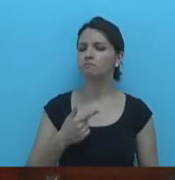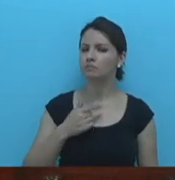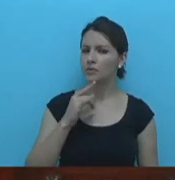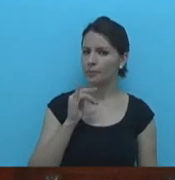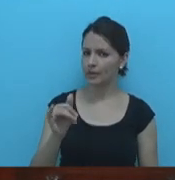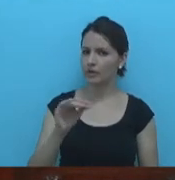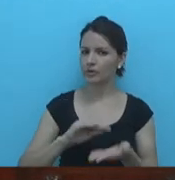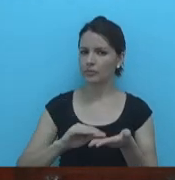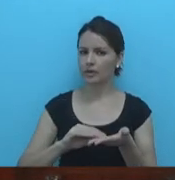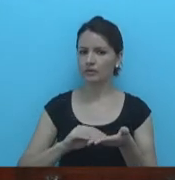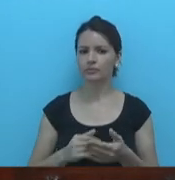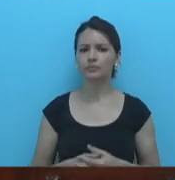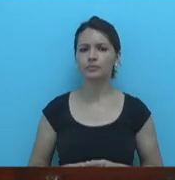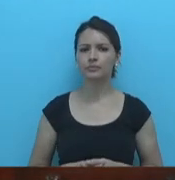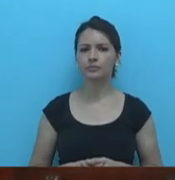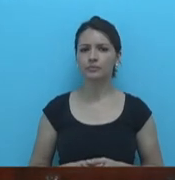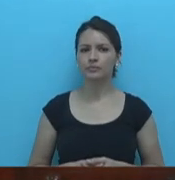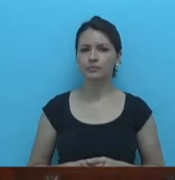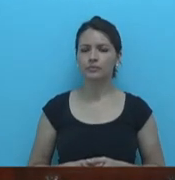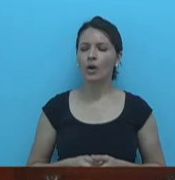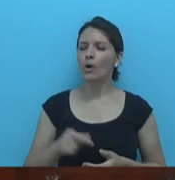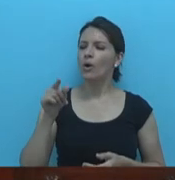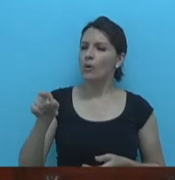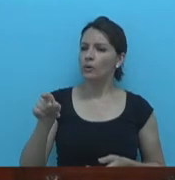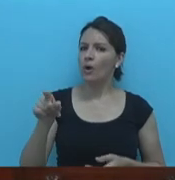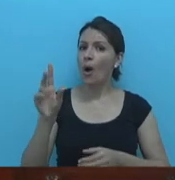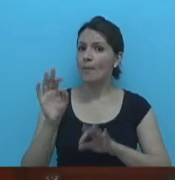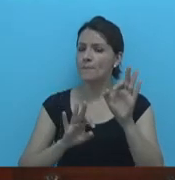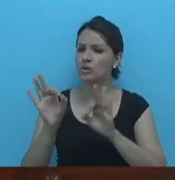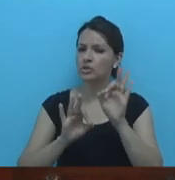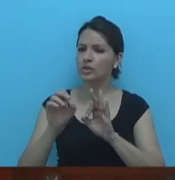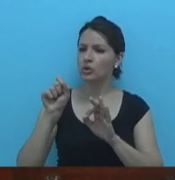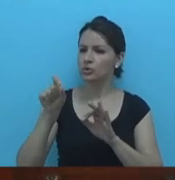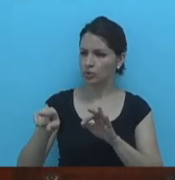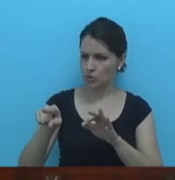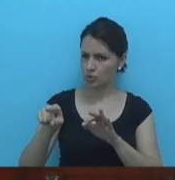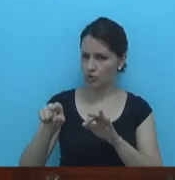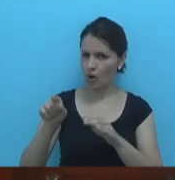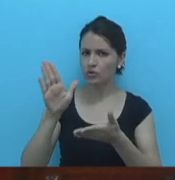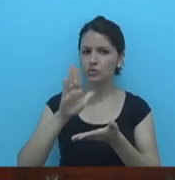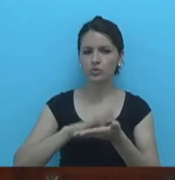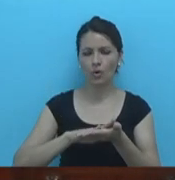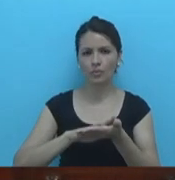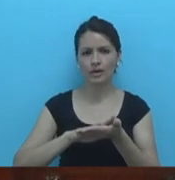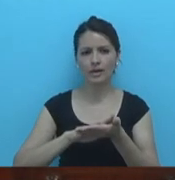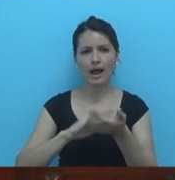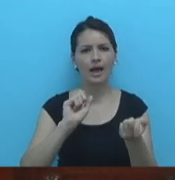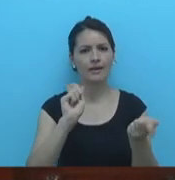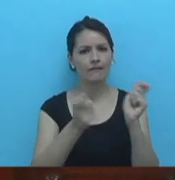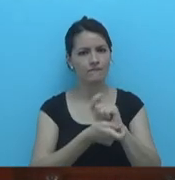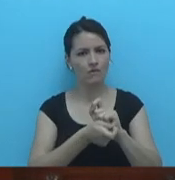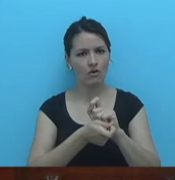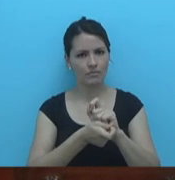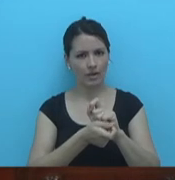diputado, porque usted está hablando en su proyecto sobre la reforma en la Caja de Previsión. Sí. Y el diputado